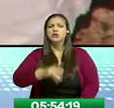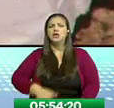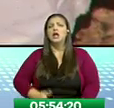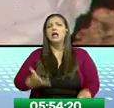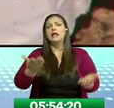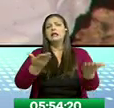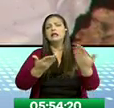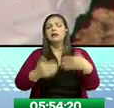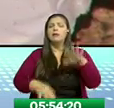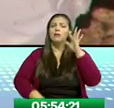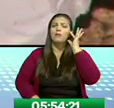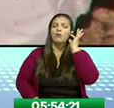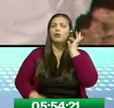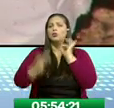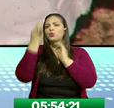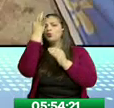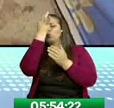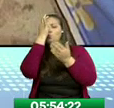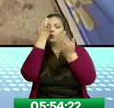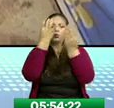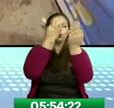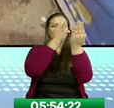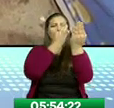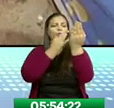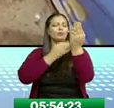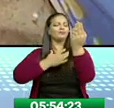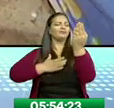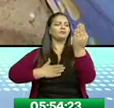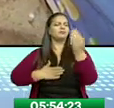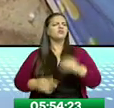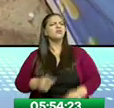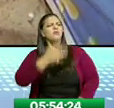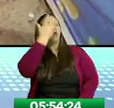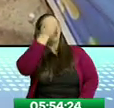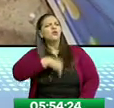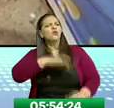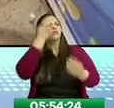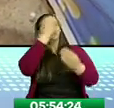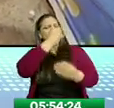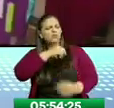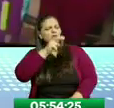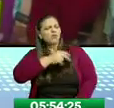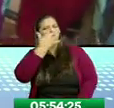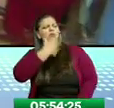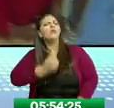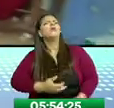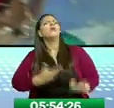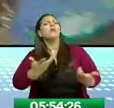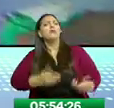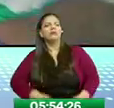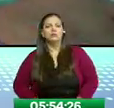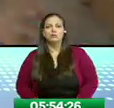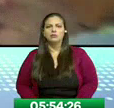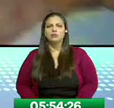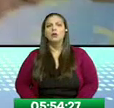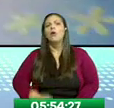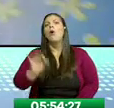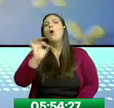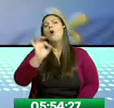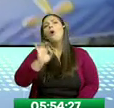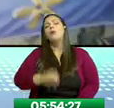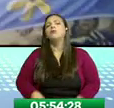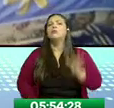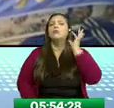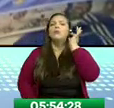pone bonita, te fastidia. Si no se arregla, te fastidia. Si conversa con los familiares, te fastidia. Si conversa con los hijos, te fastidia.